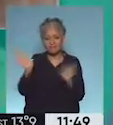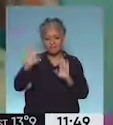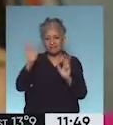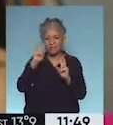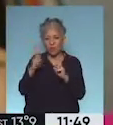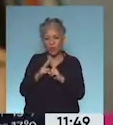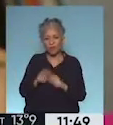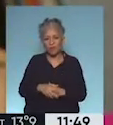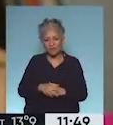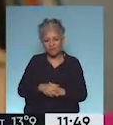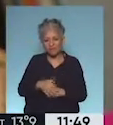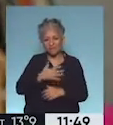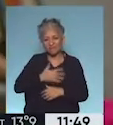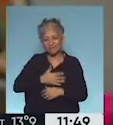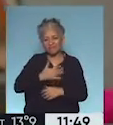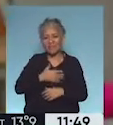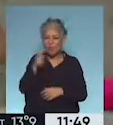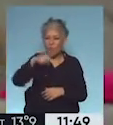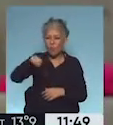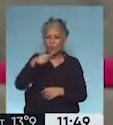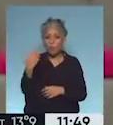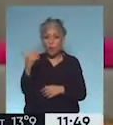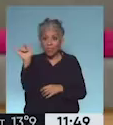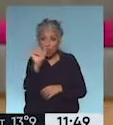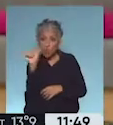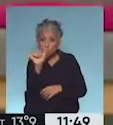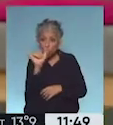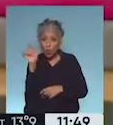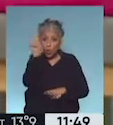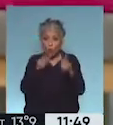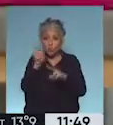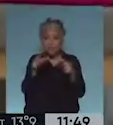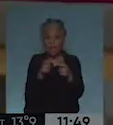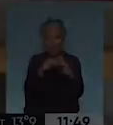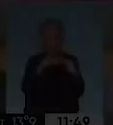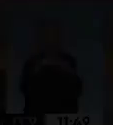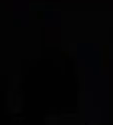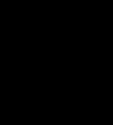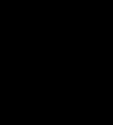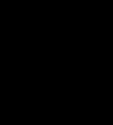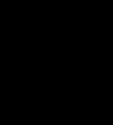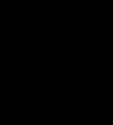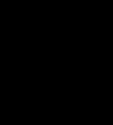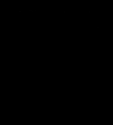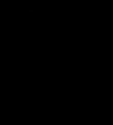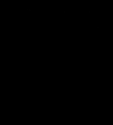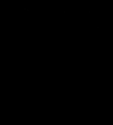voy. Un placer, ¿eh? Qué grande. Lo pueden ver en YouTube a este documental del que estuvimos hablando.